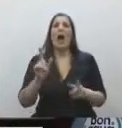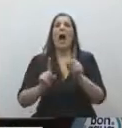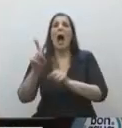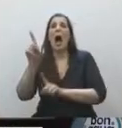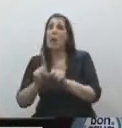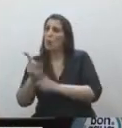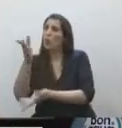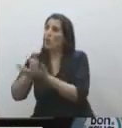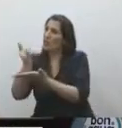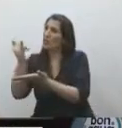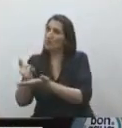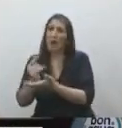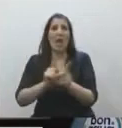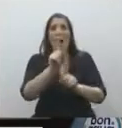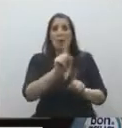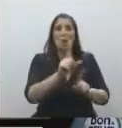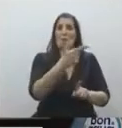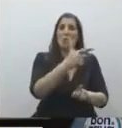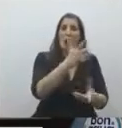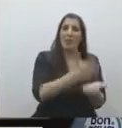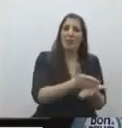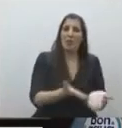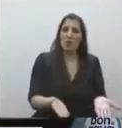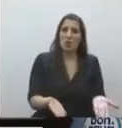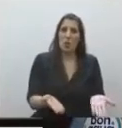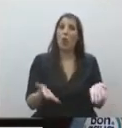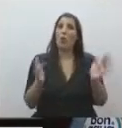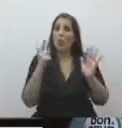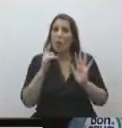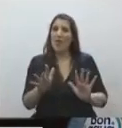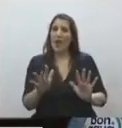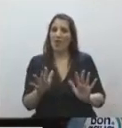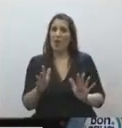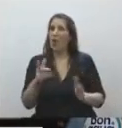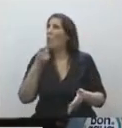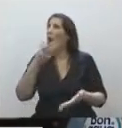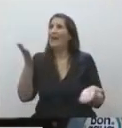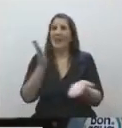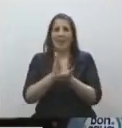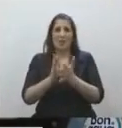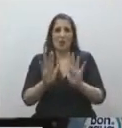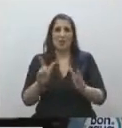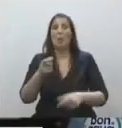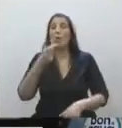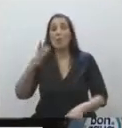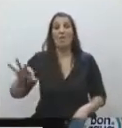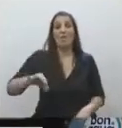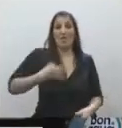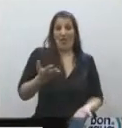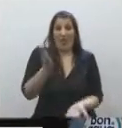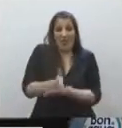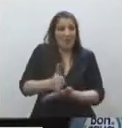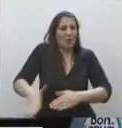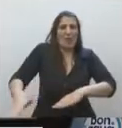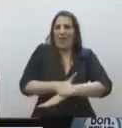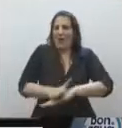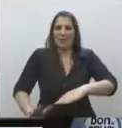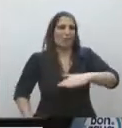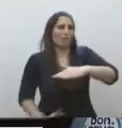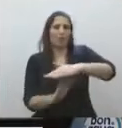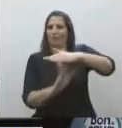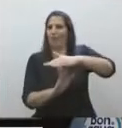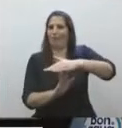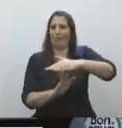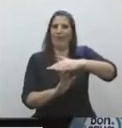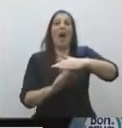experiencia de los hermanos de la Torre en el municipio de San Miguel, algunos municipios de mi provincia. Me